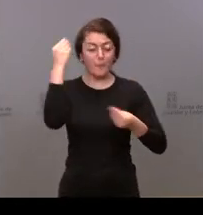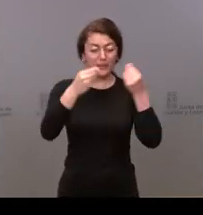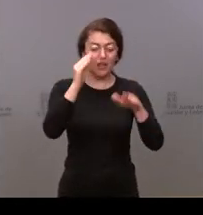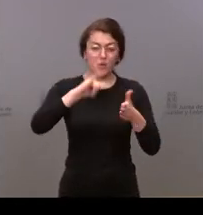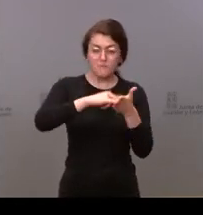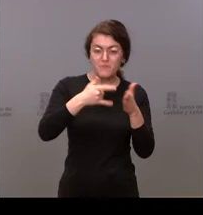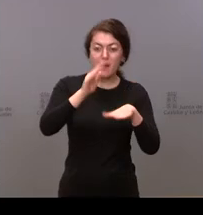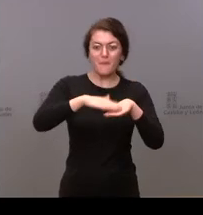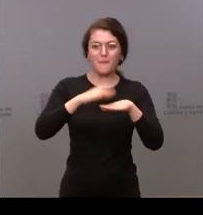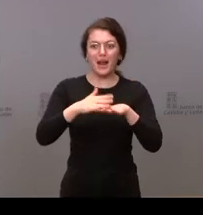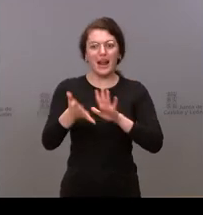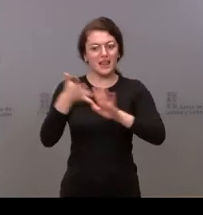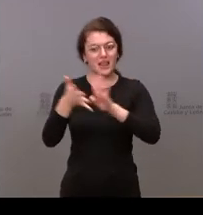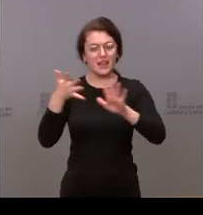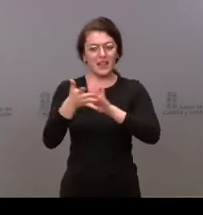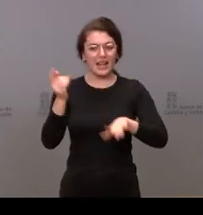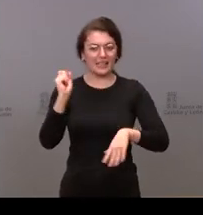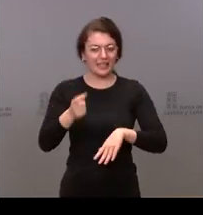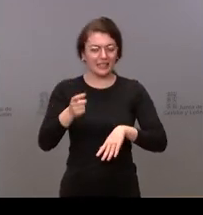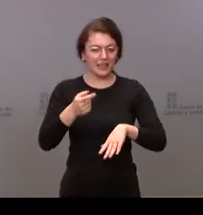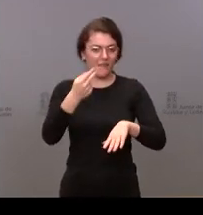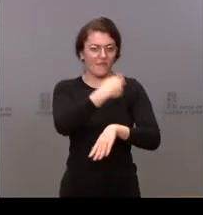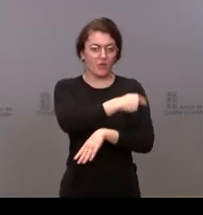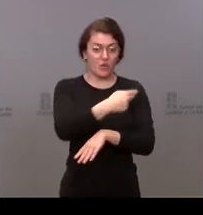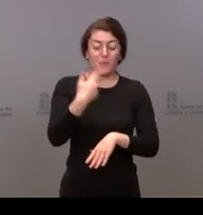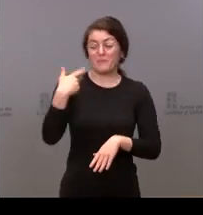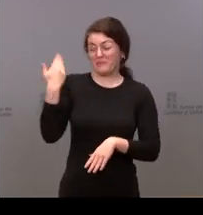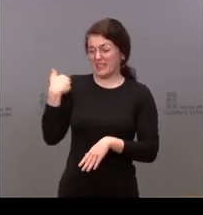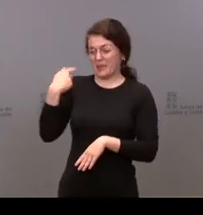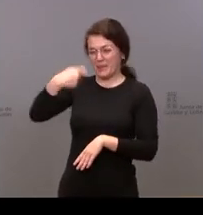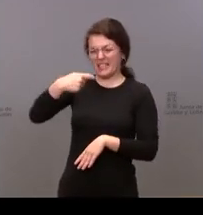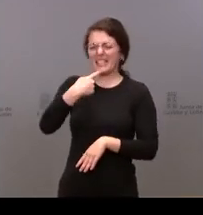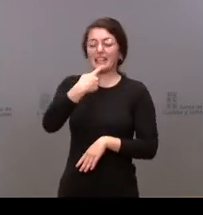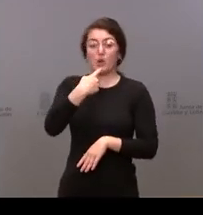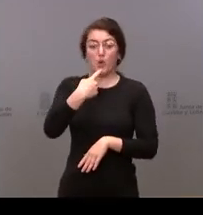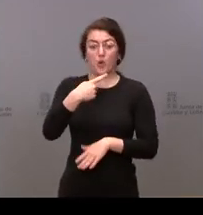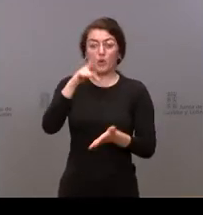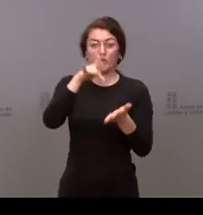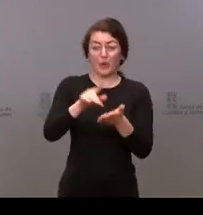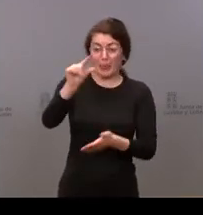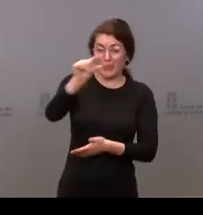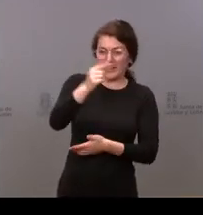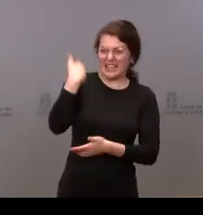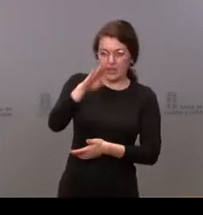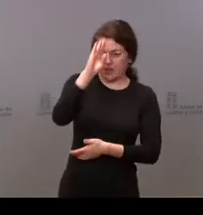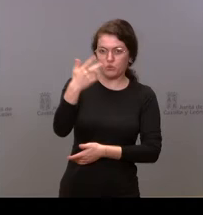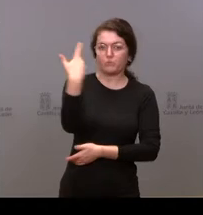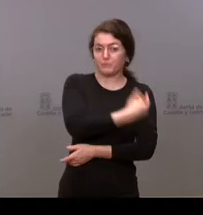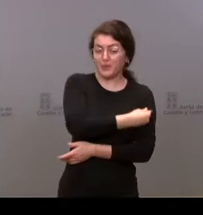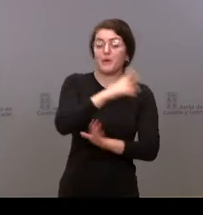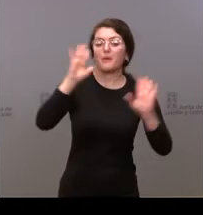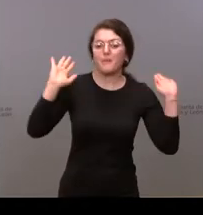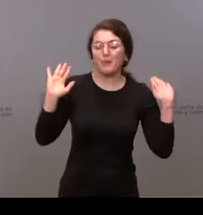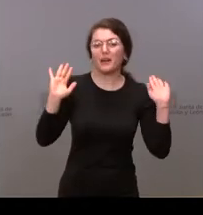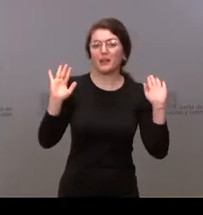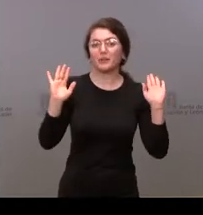El presidente comentó hace unos días que vacuna que llega, vacuna que se inocula, pero sí que es verdad que hay, al parecer,